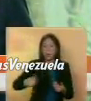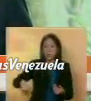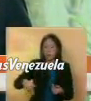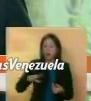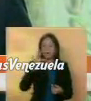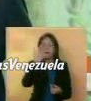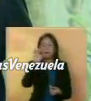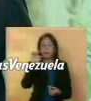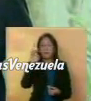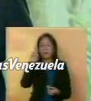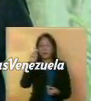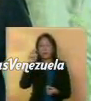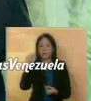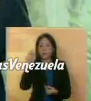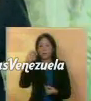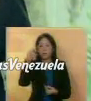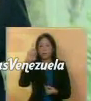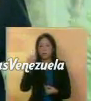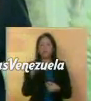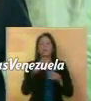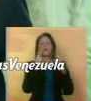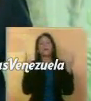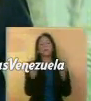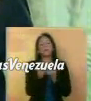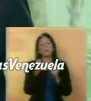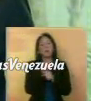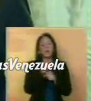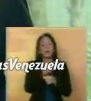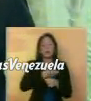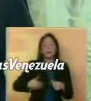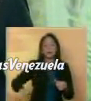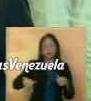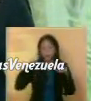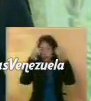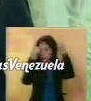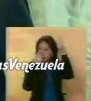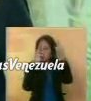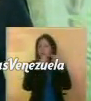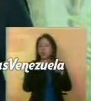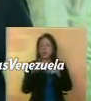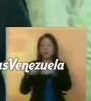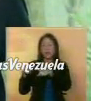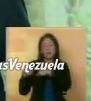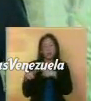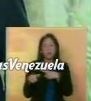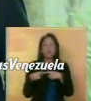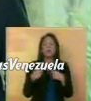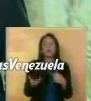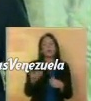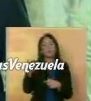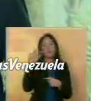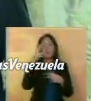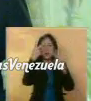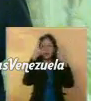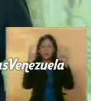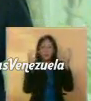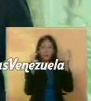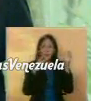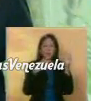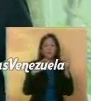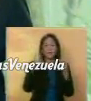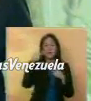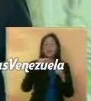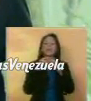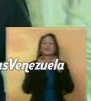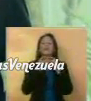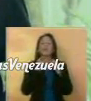Fernando Lugo, sostendrá algunas reuniones de trabajo con el presidente Chávez y miembros del gabinete para tratar algunos temas de importancia para ambas naciones. También se reunirá con